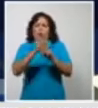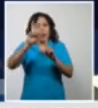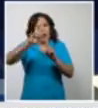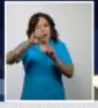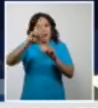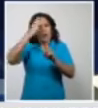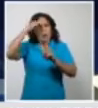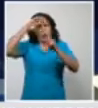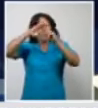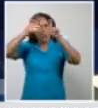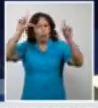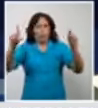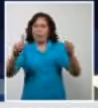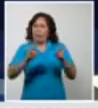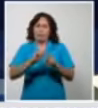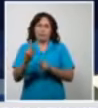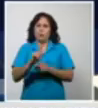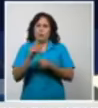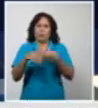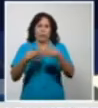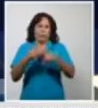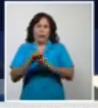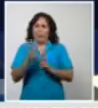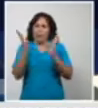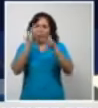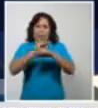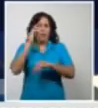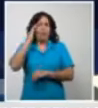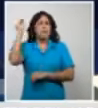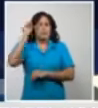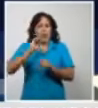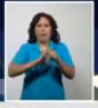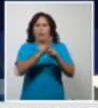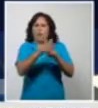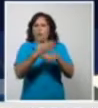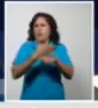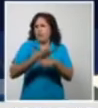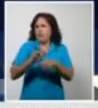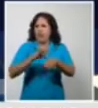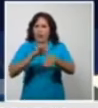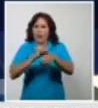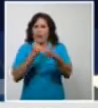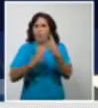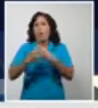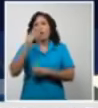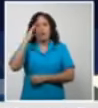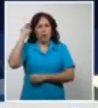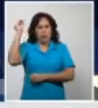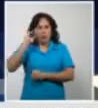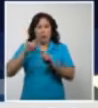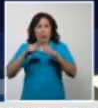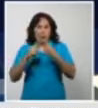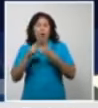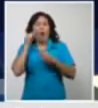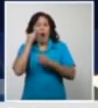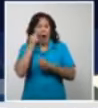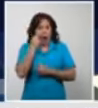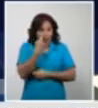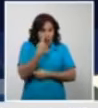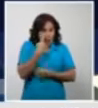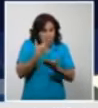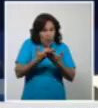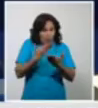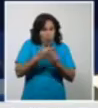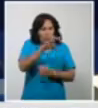eso no es el problema. Pero bueno, que no conocen. Y realmente es ver si en esos lugares